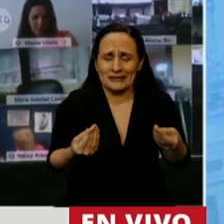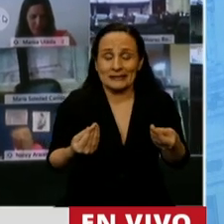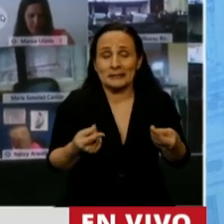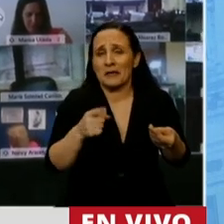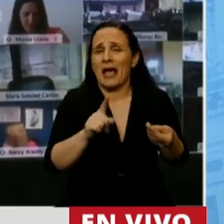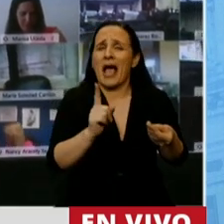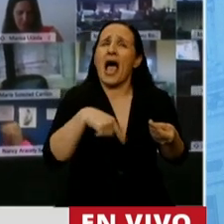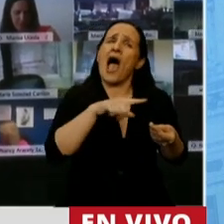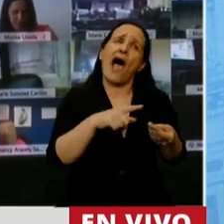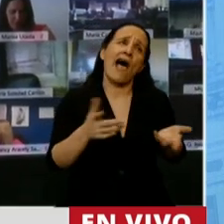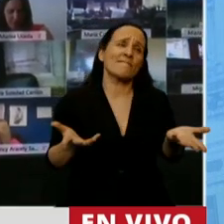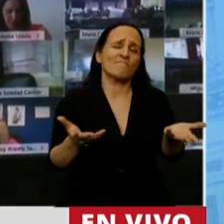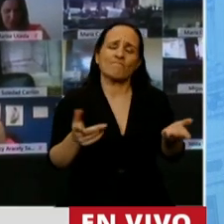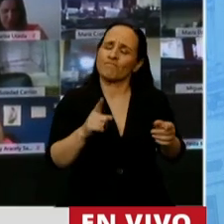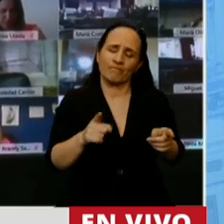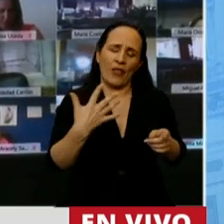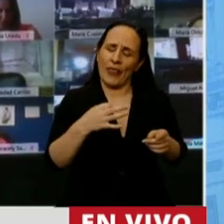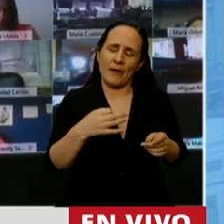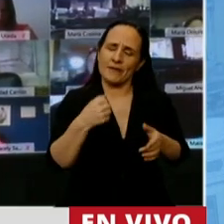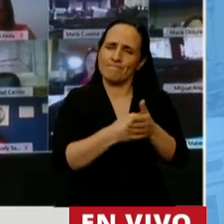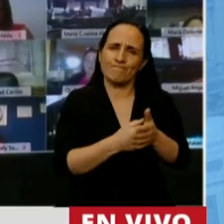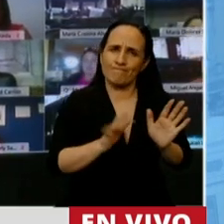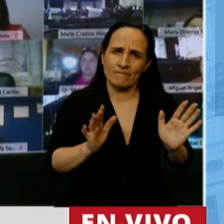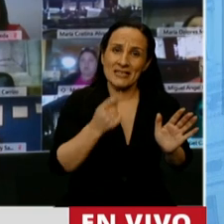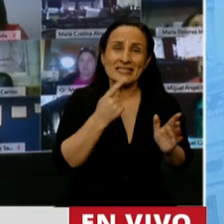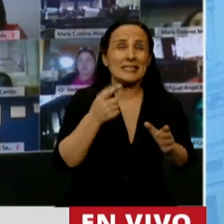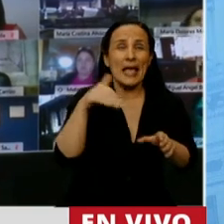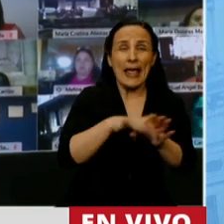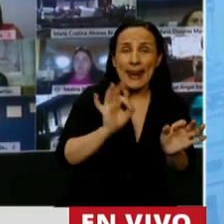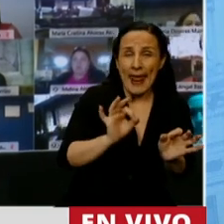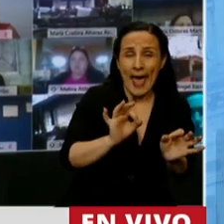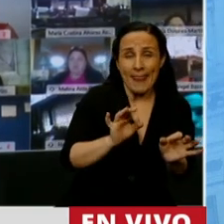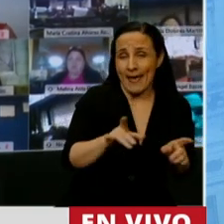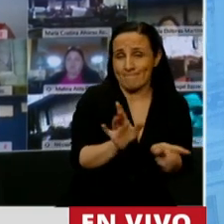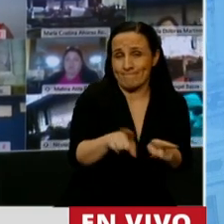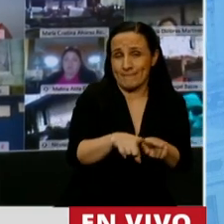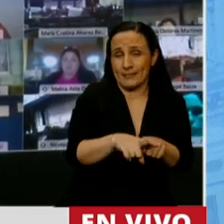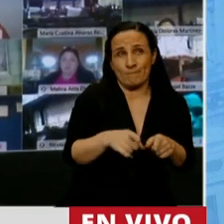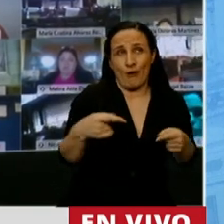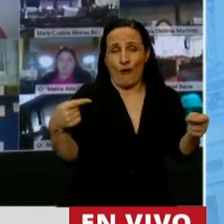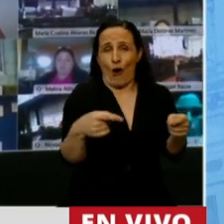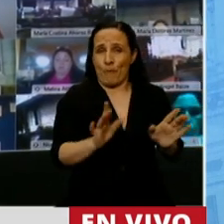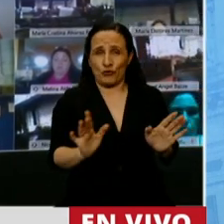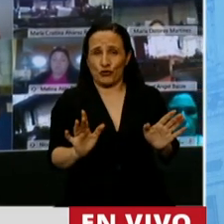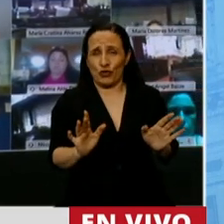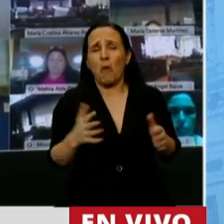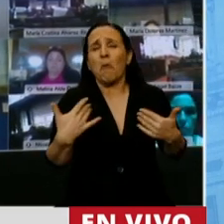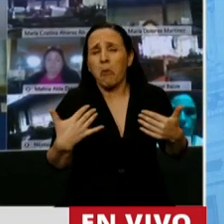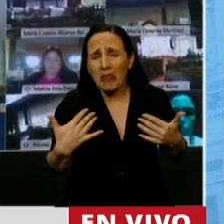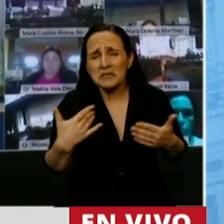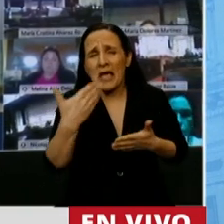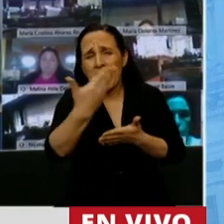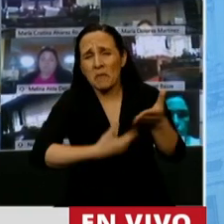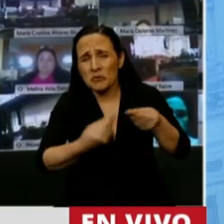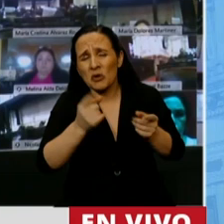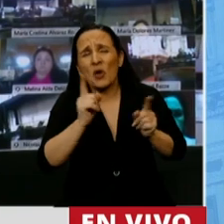posiciones tibias ni timoratas. La abstención califica como oposición, o por lo menos como especulación. Se puede disentir tal vez con algunos aspectos